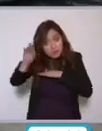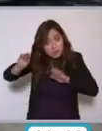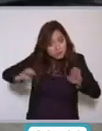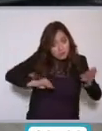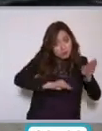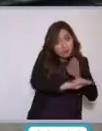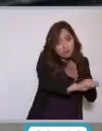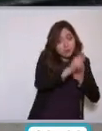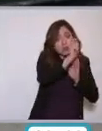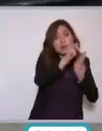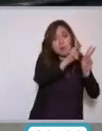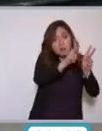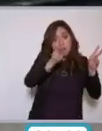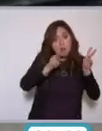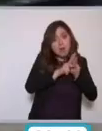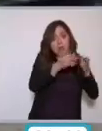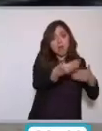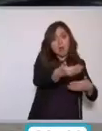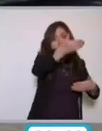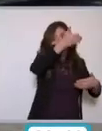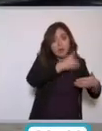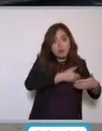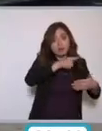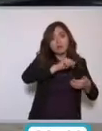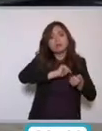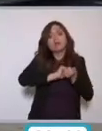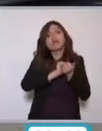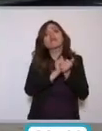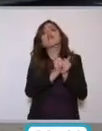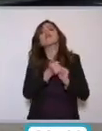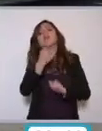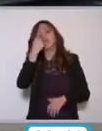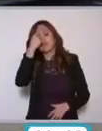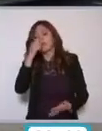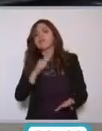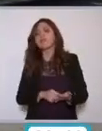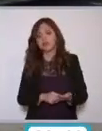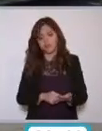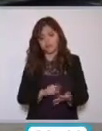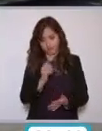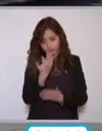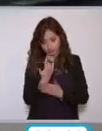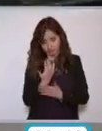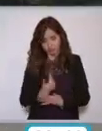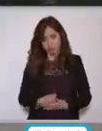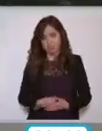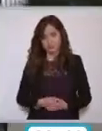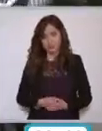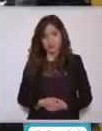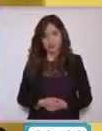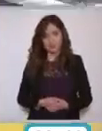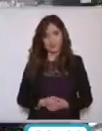sino al patio trasero. Y ahí, tío Alberto, ahorita le platico.